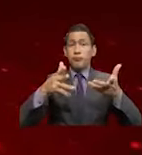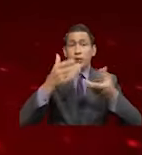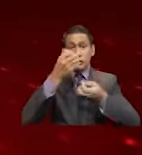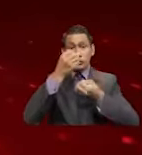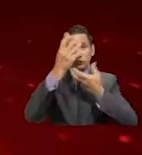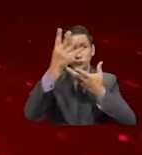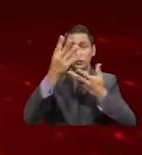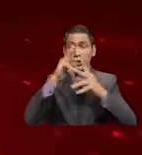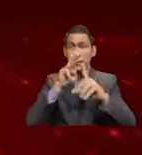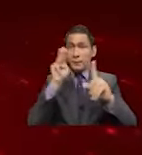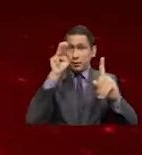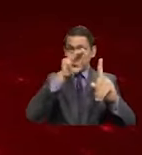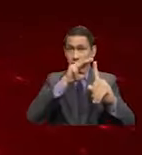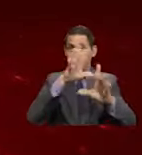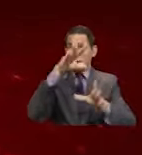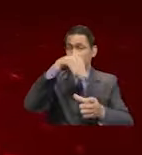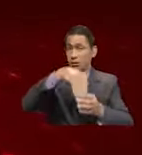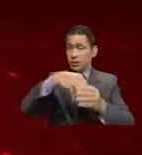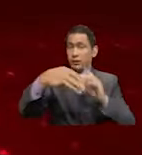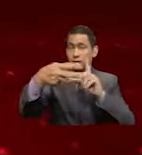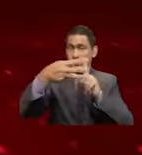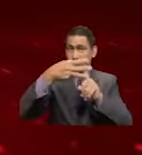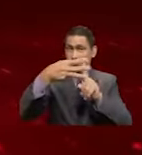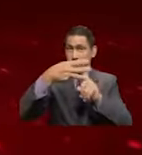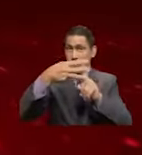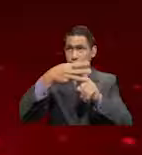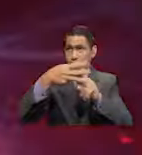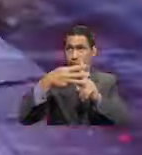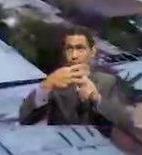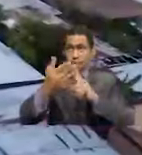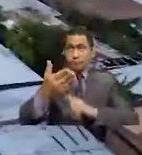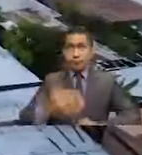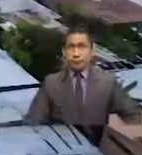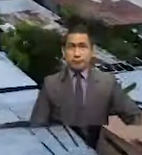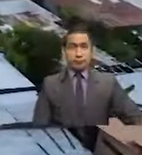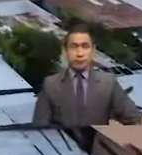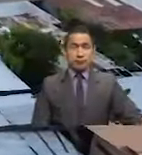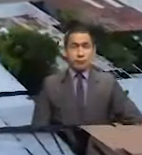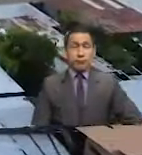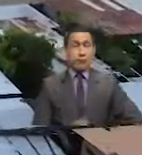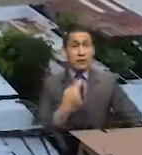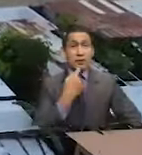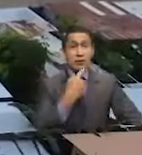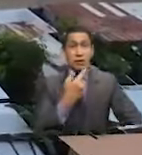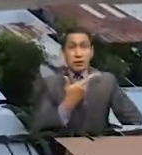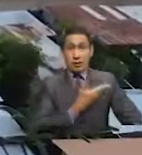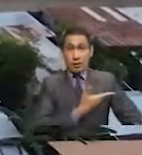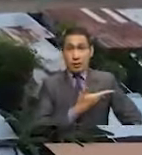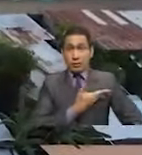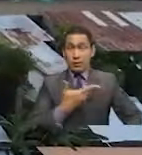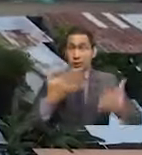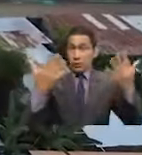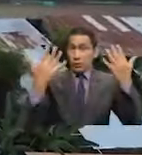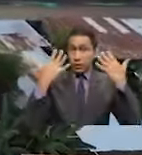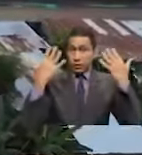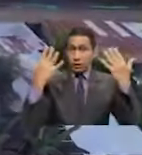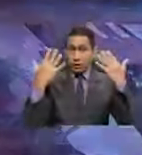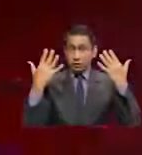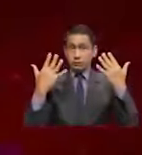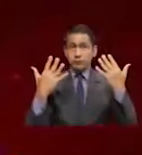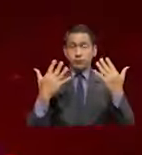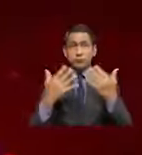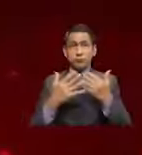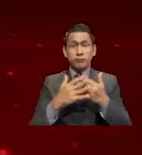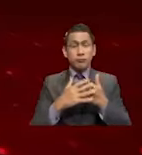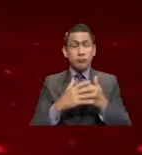primer mensaje en esta red social de X. El alcalde de la ciudad de Guayaquil también dijo que la situación de Pozorja